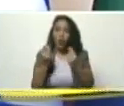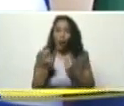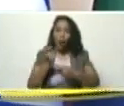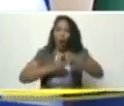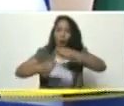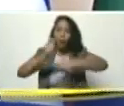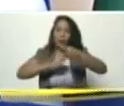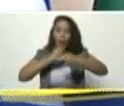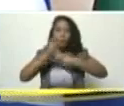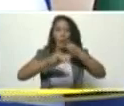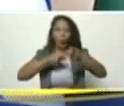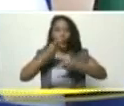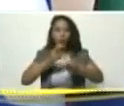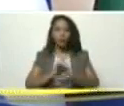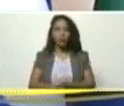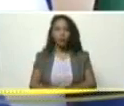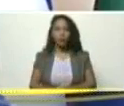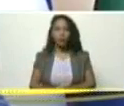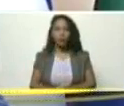comercial, política,